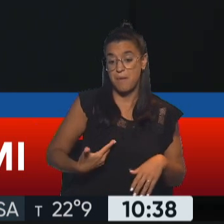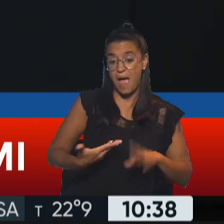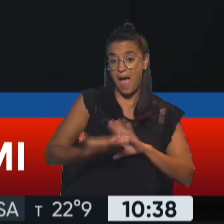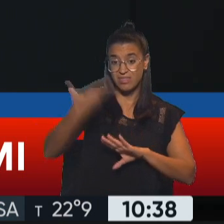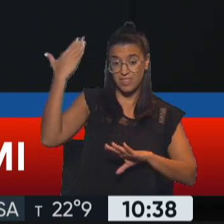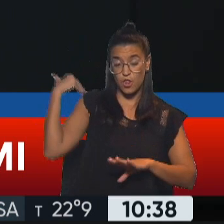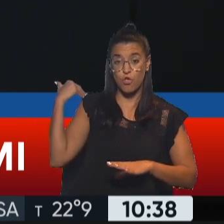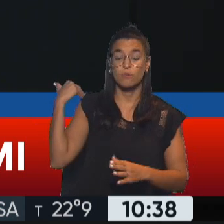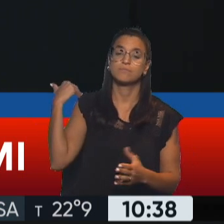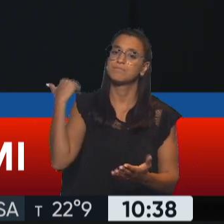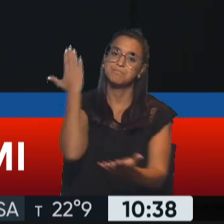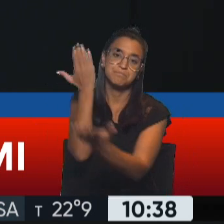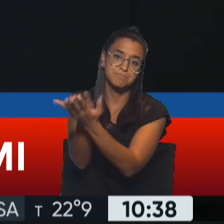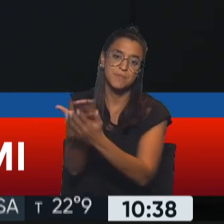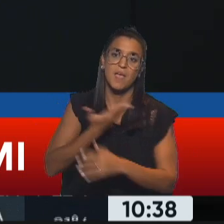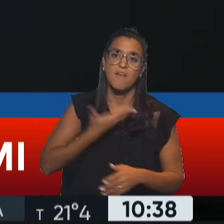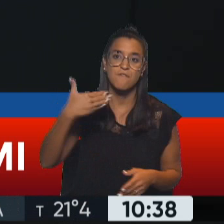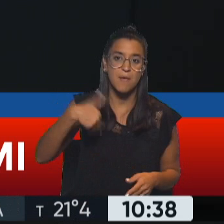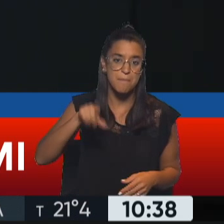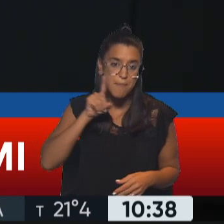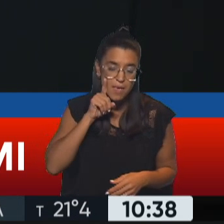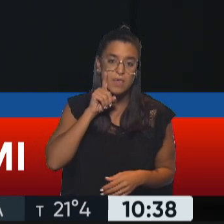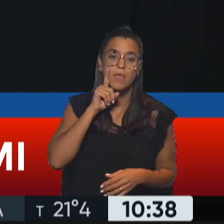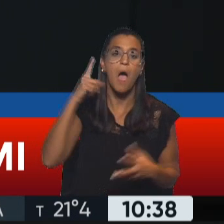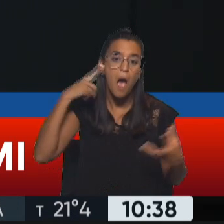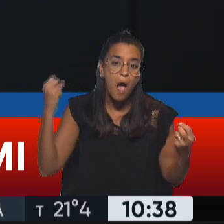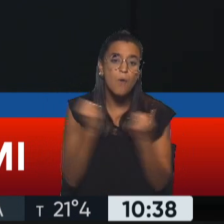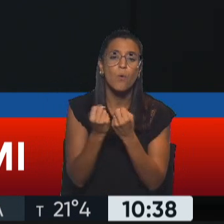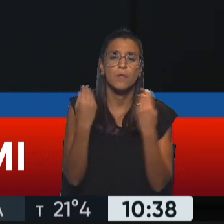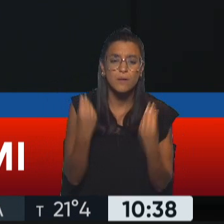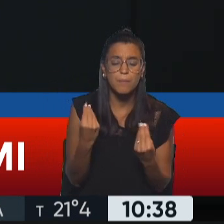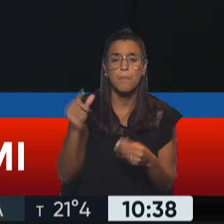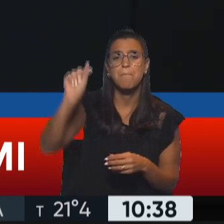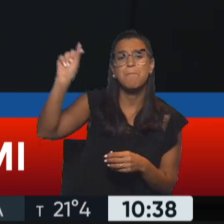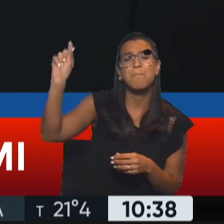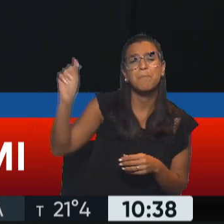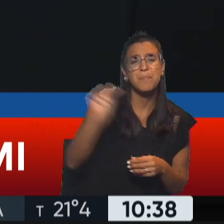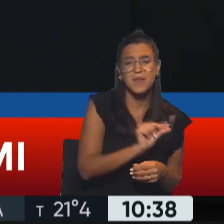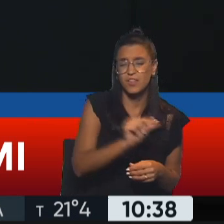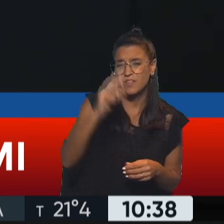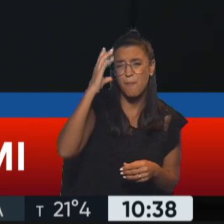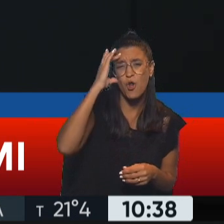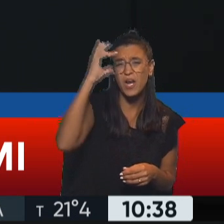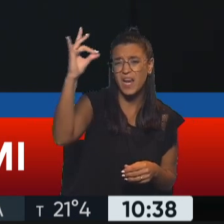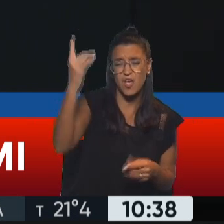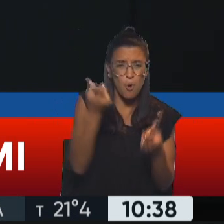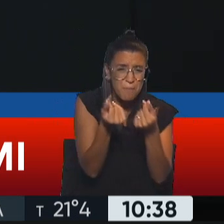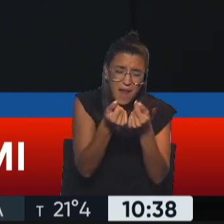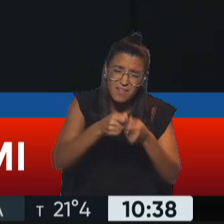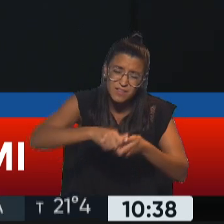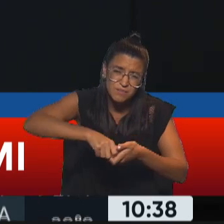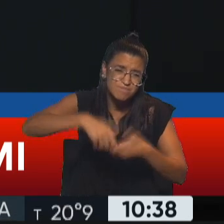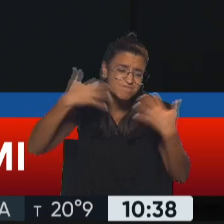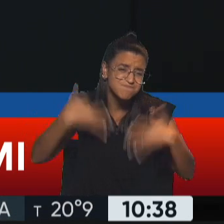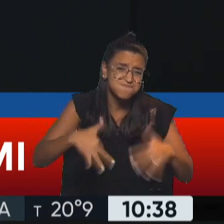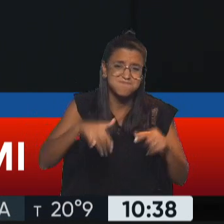decidió acudir al Fondo Monetario Internacional y acordó lo que fue el préstamo récord en monto en